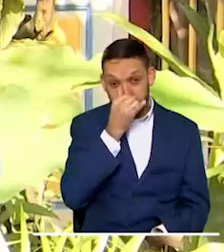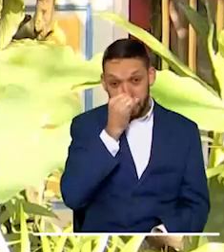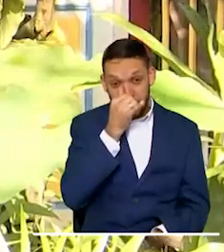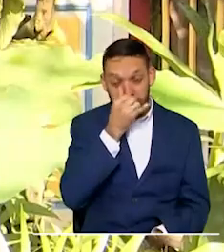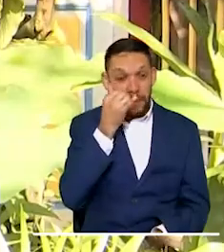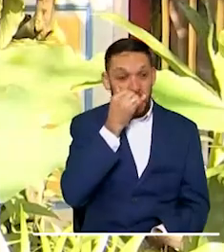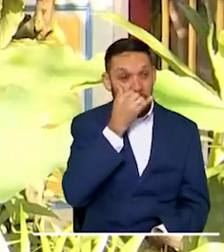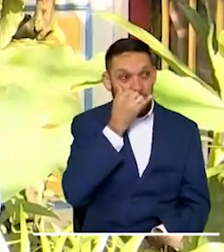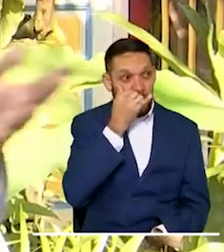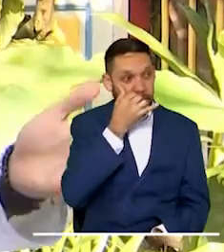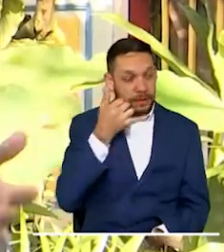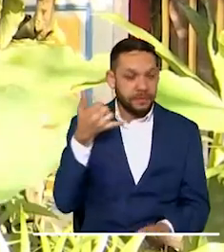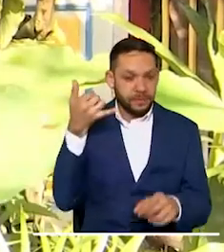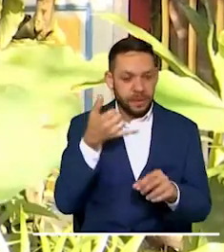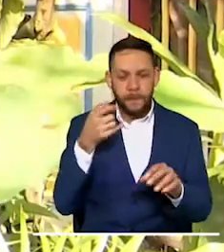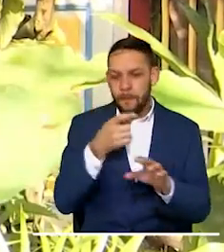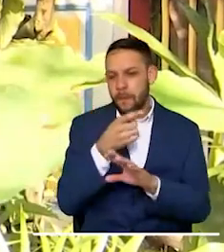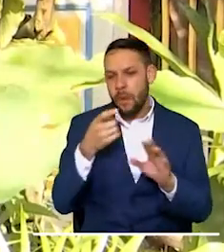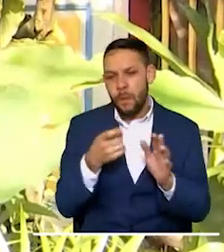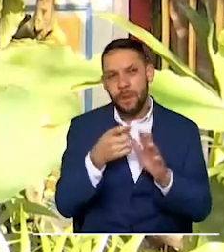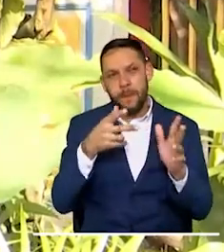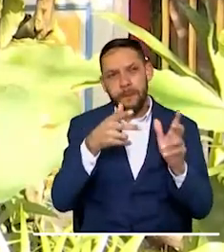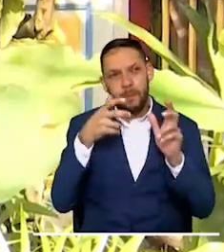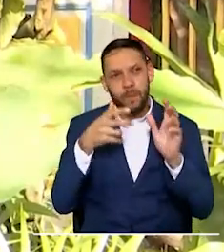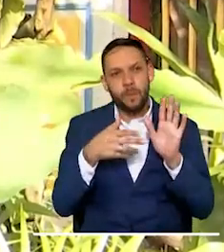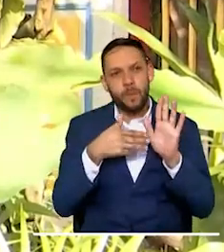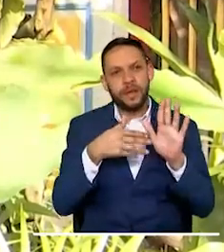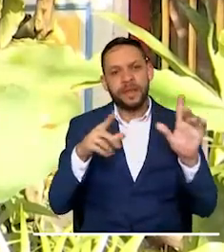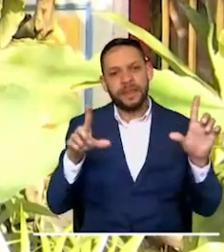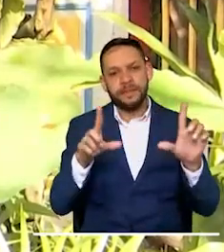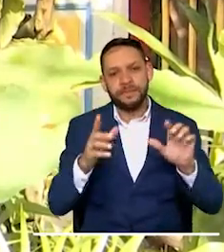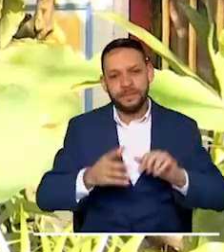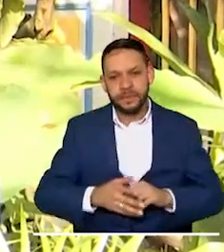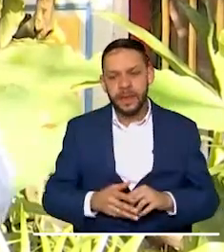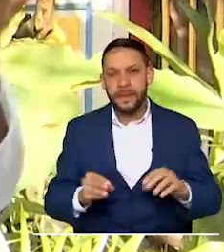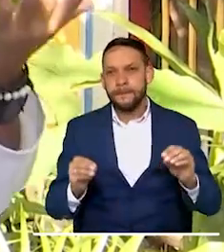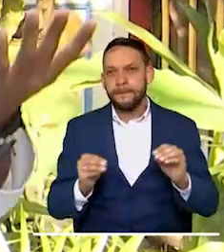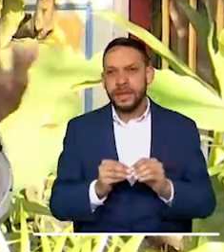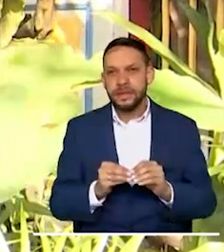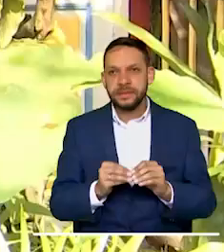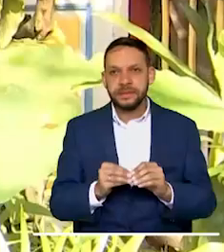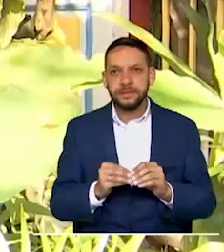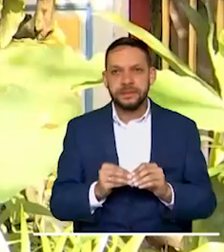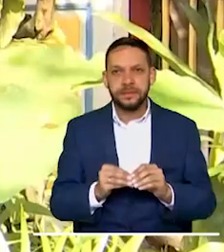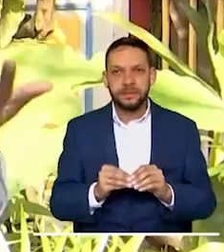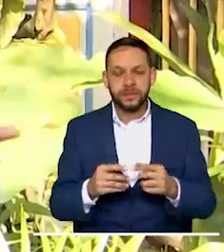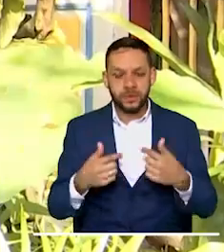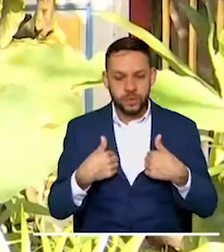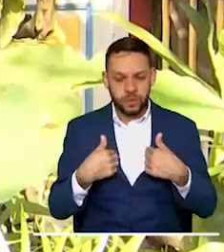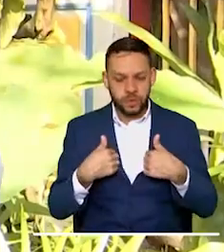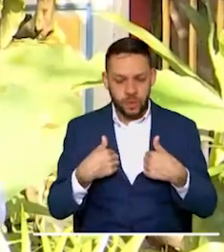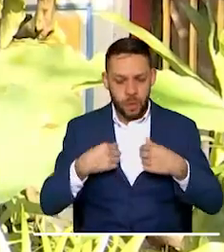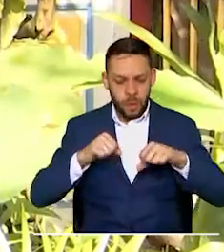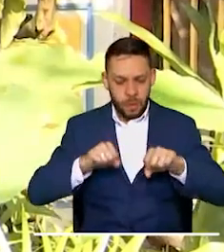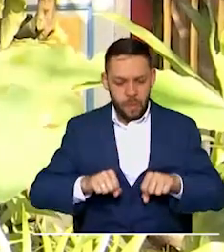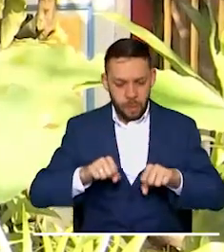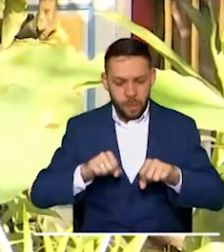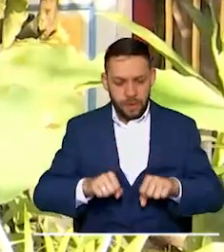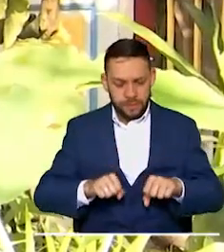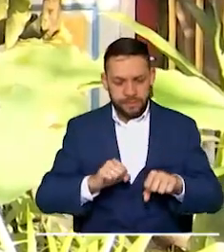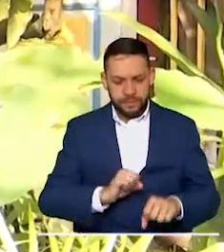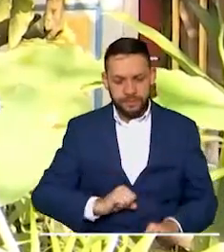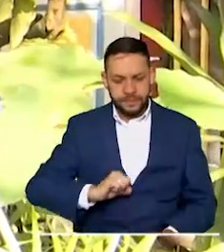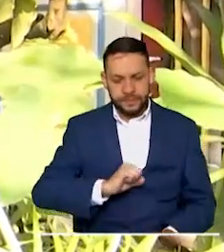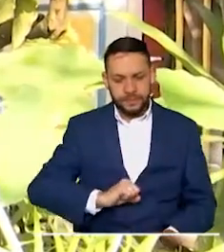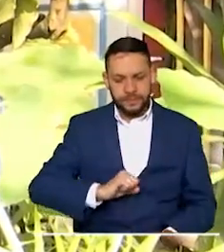mediante una cámara que permita visualizar directamente. Sin embargo, yo puedo hacer, por ejemplo, una ecografía de